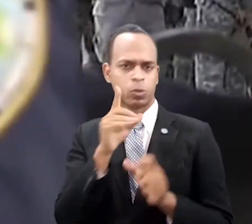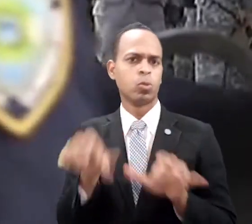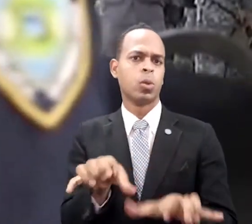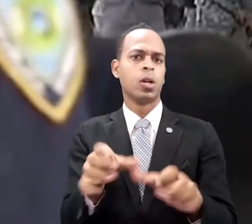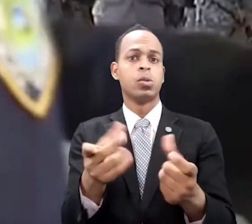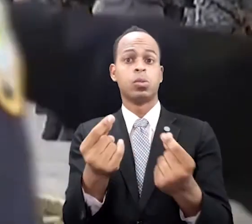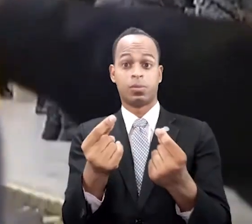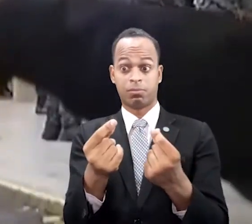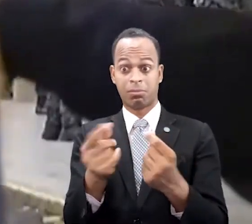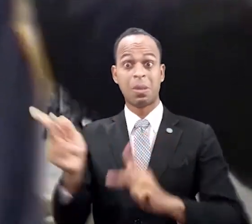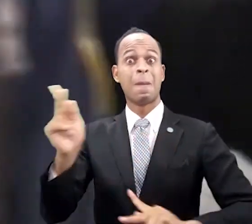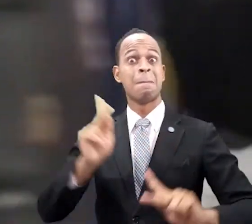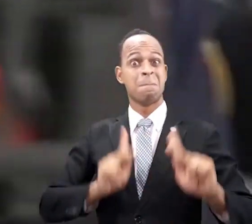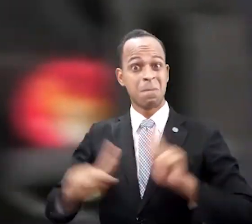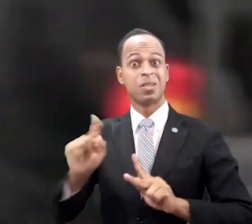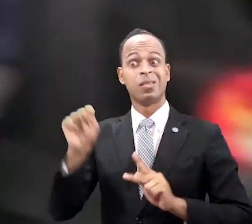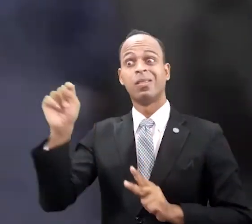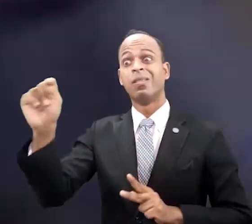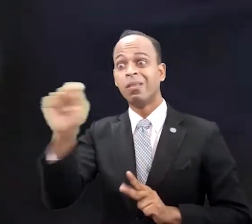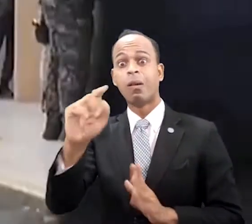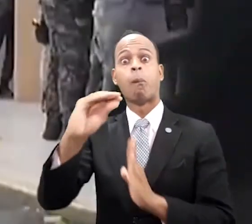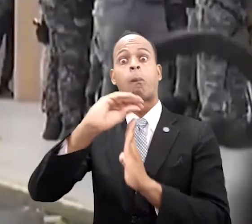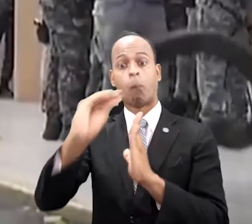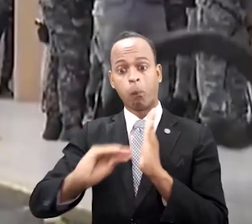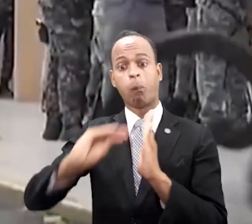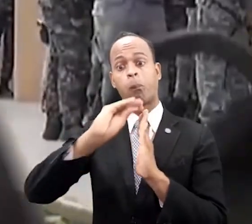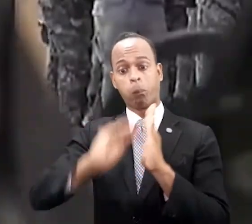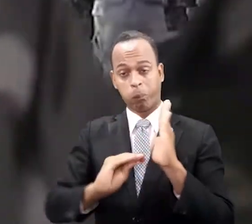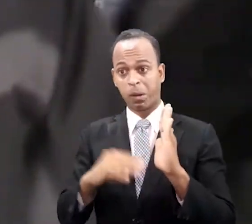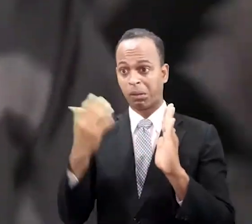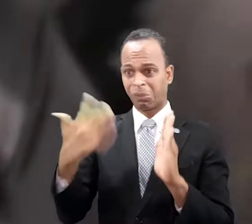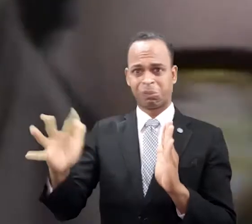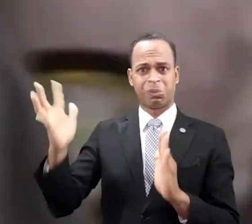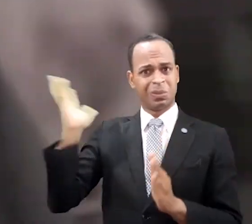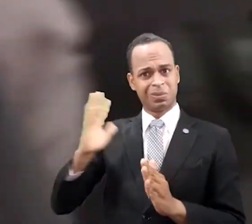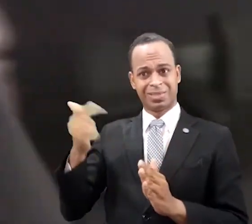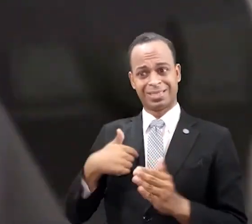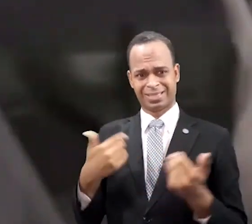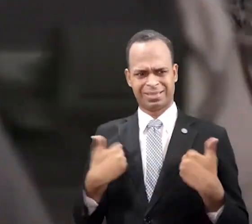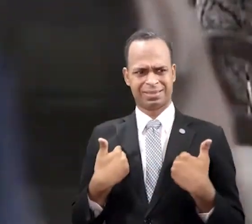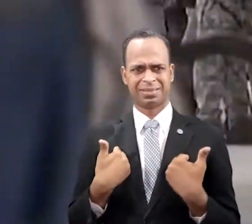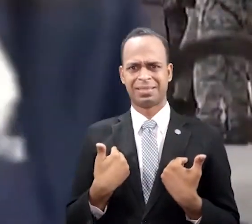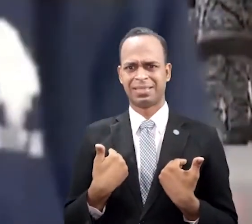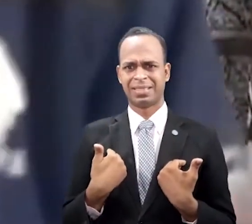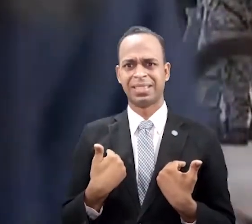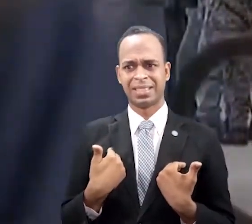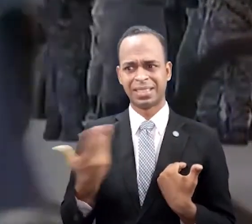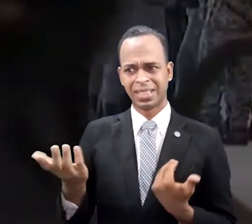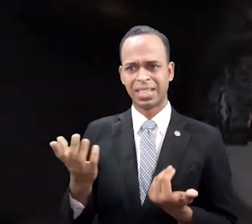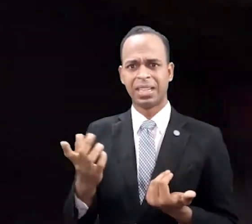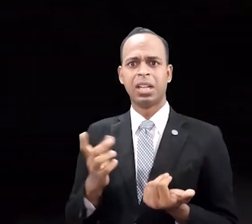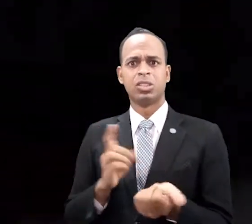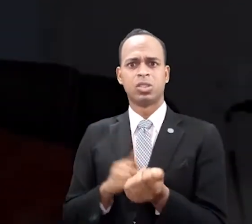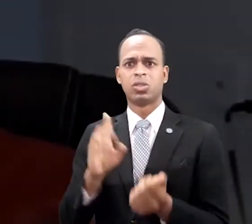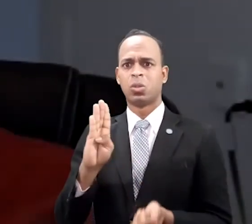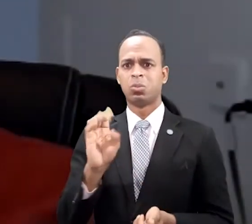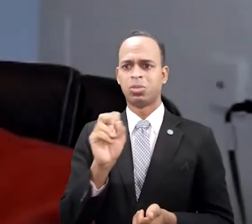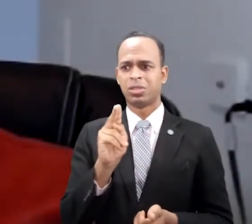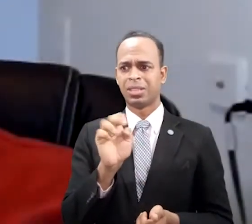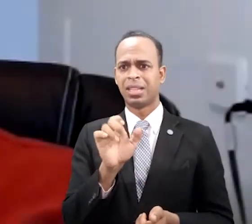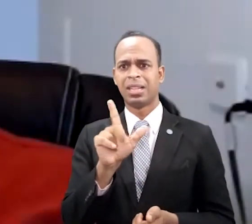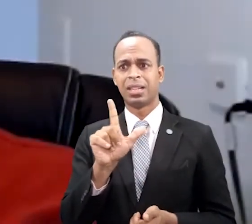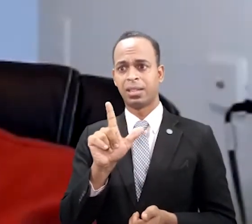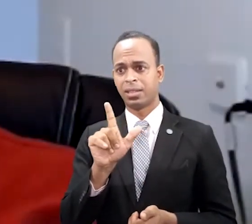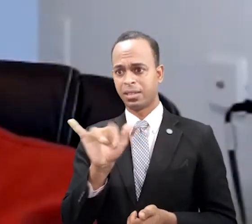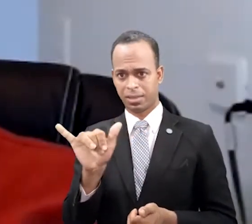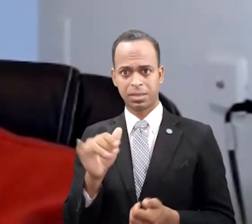República Dominicana. Ya hay gente que ha escrito en República, y hace tiempo, yo tengo el libro del juez Bonelli, como no lo tengo